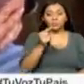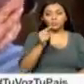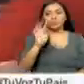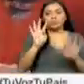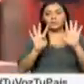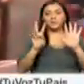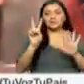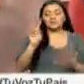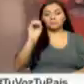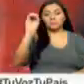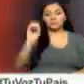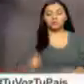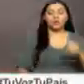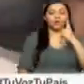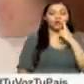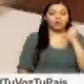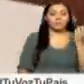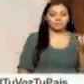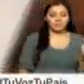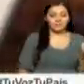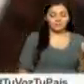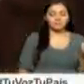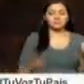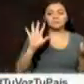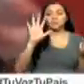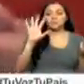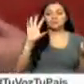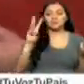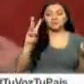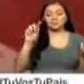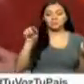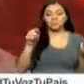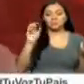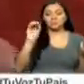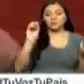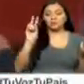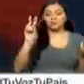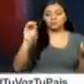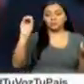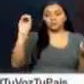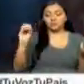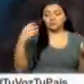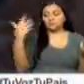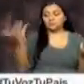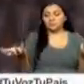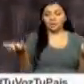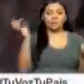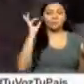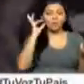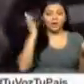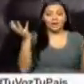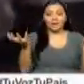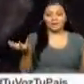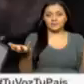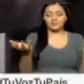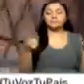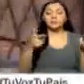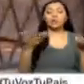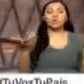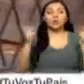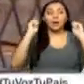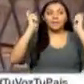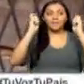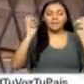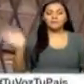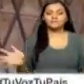43,97% son hombres y 56,02% son mujeres. Parte de esta campaña es brindar facilidades en la movilidad.